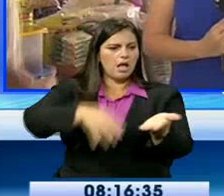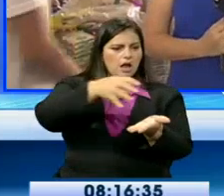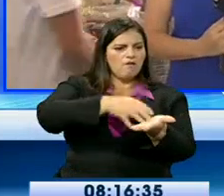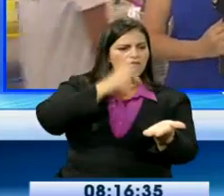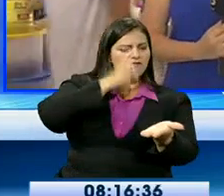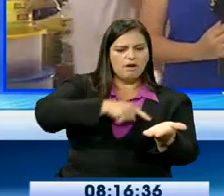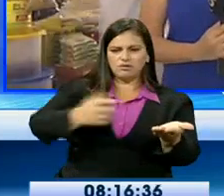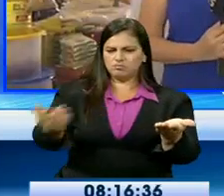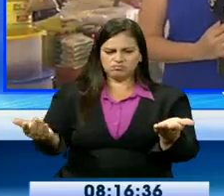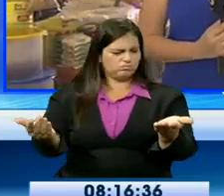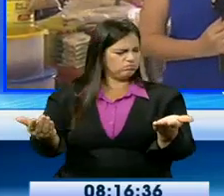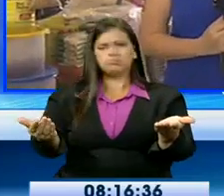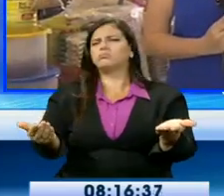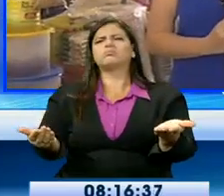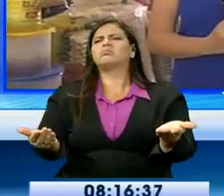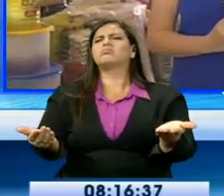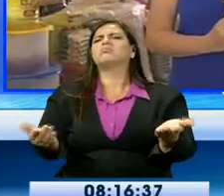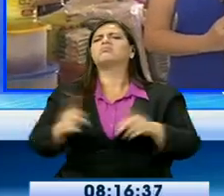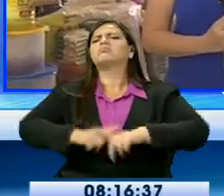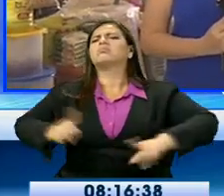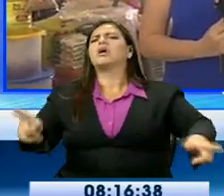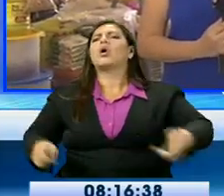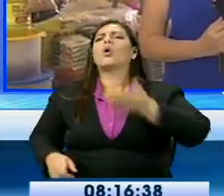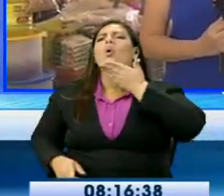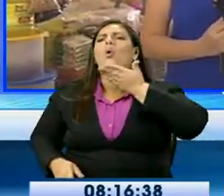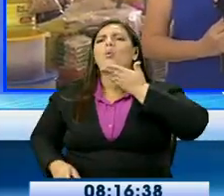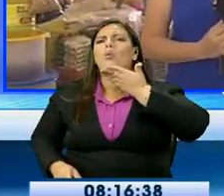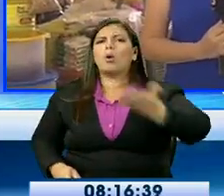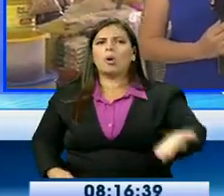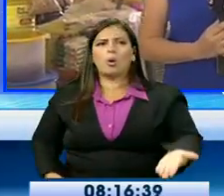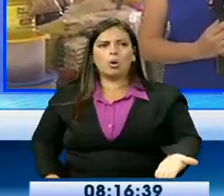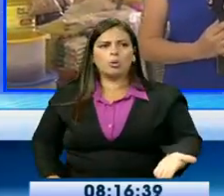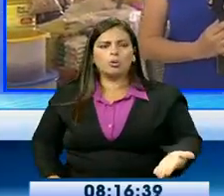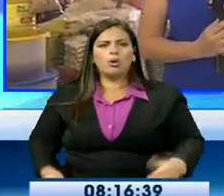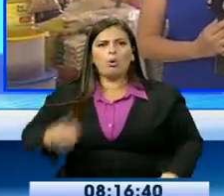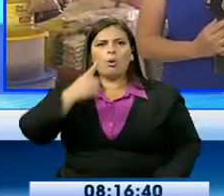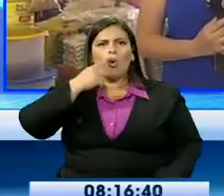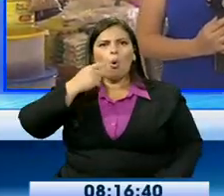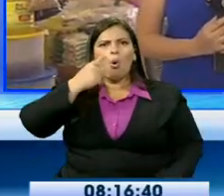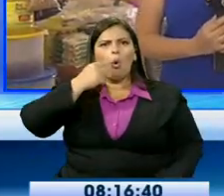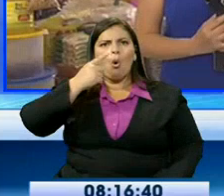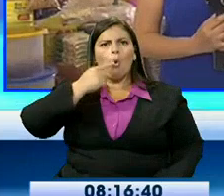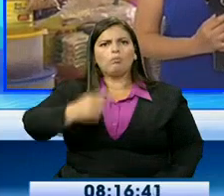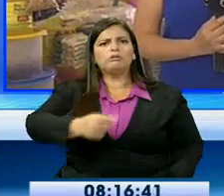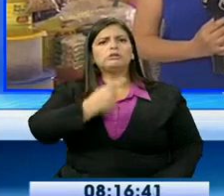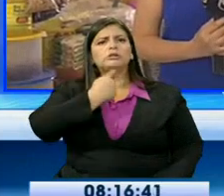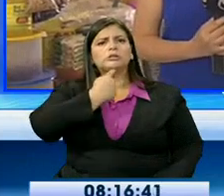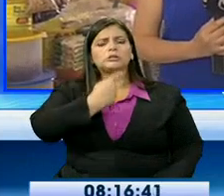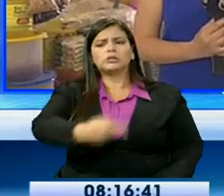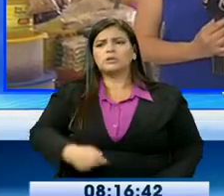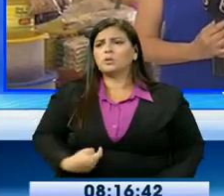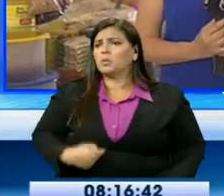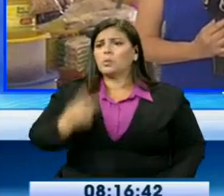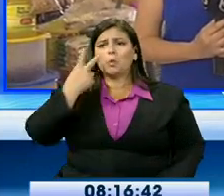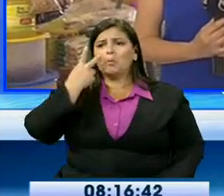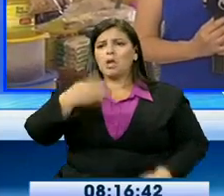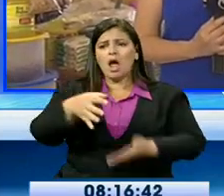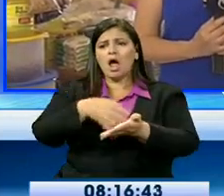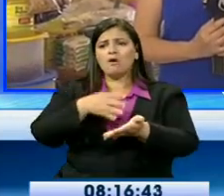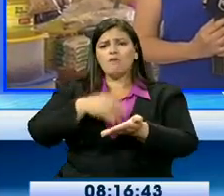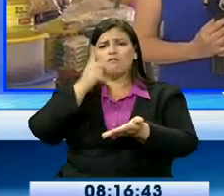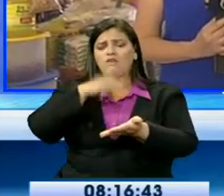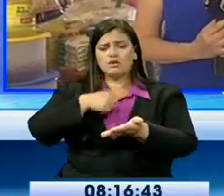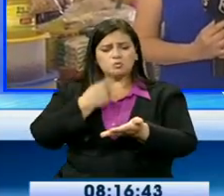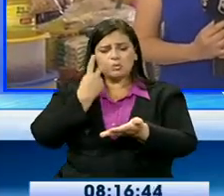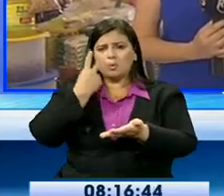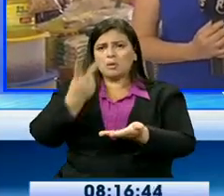yo no lo conozco, no lo he visto. Entonces él decía que es más suave, pero si no lo ha visto, ¿cómo claro. sabe? Sería importante, ¿verdad? Ojalá antes de tenerlo en casa, al